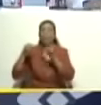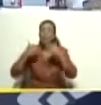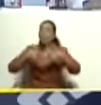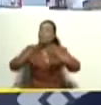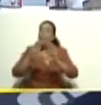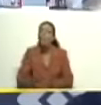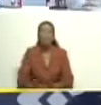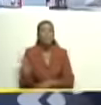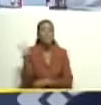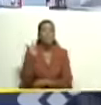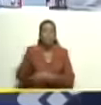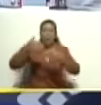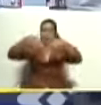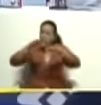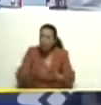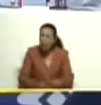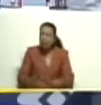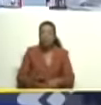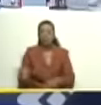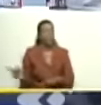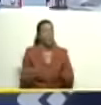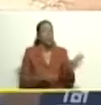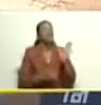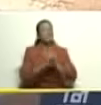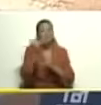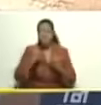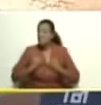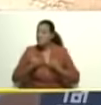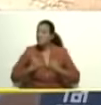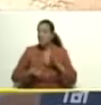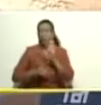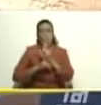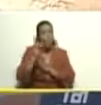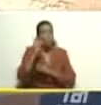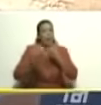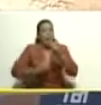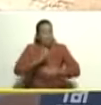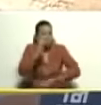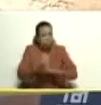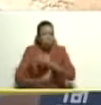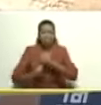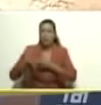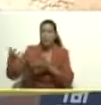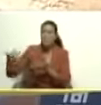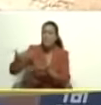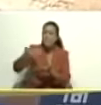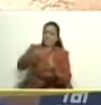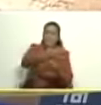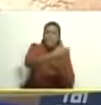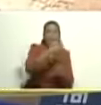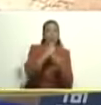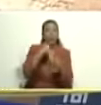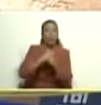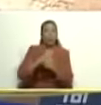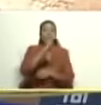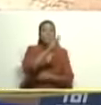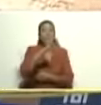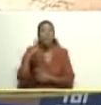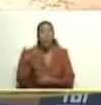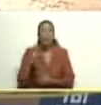nada ni nadie. Y vamos a desarrollarnos, vamos a crecer y vamos a recuperarnos.